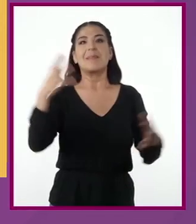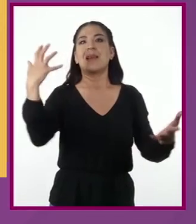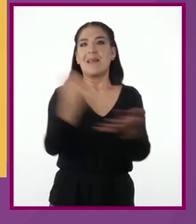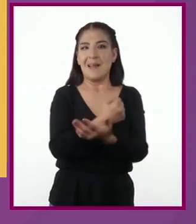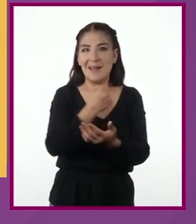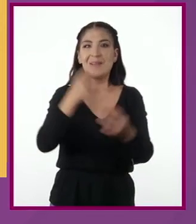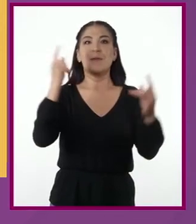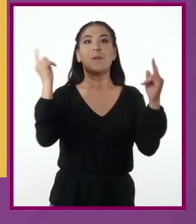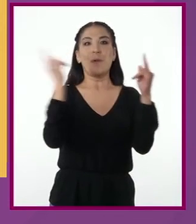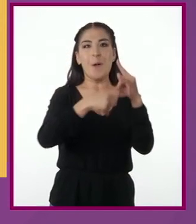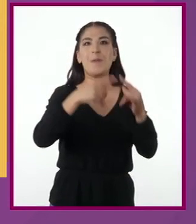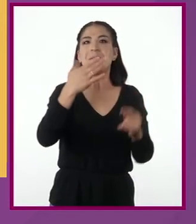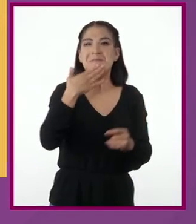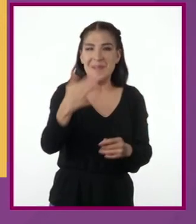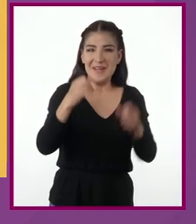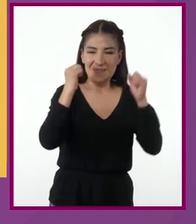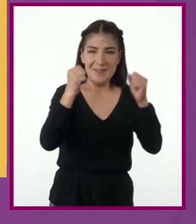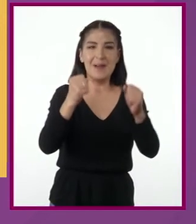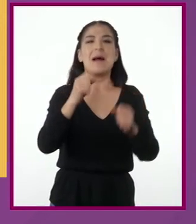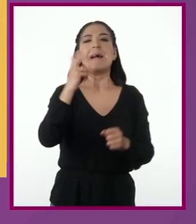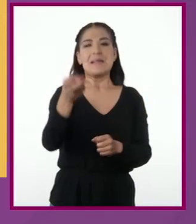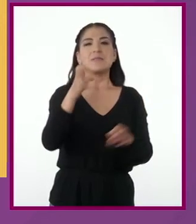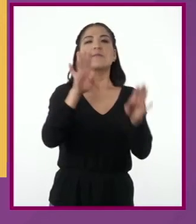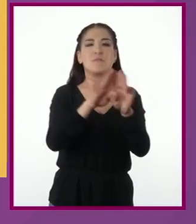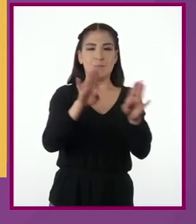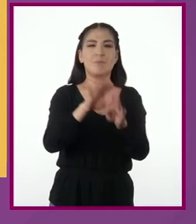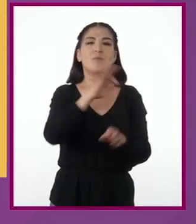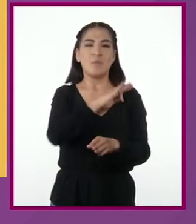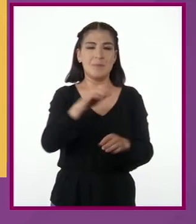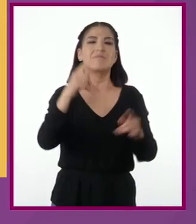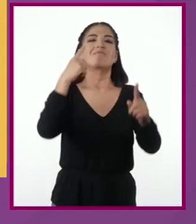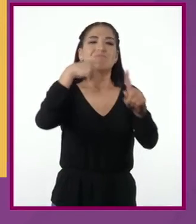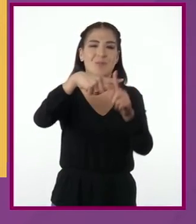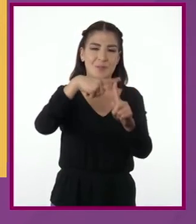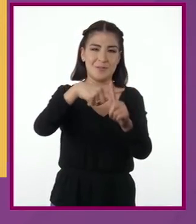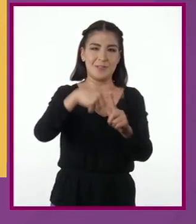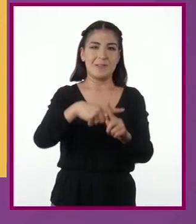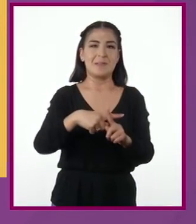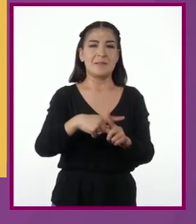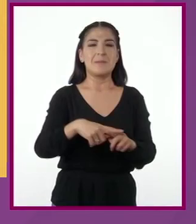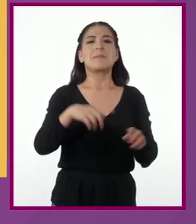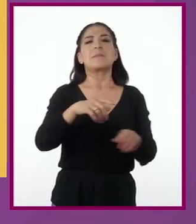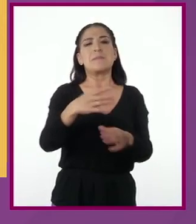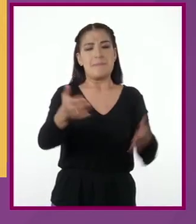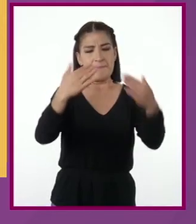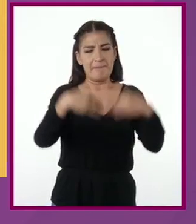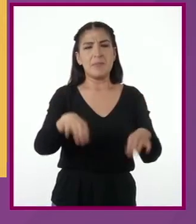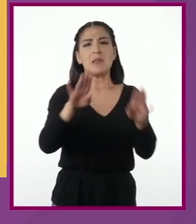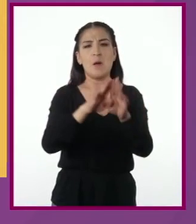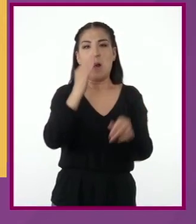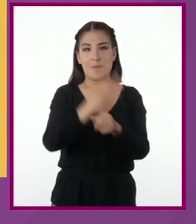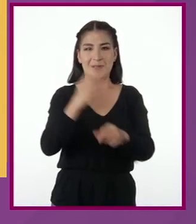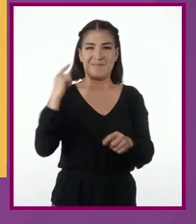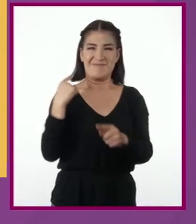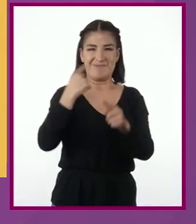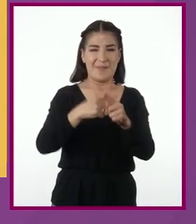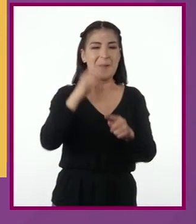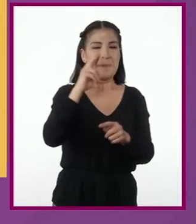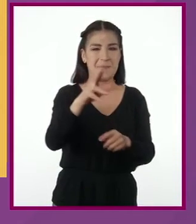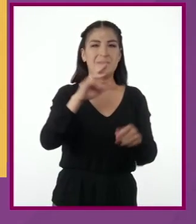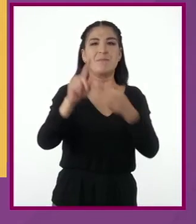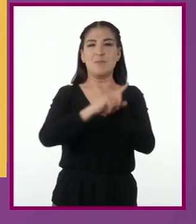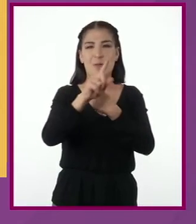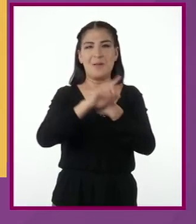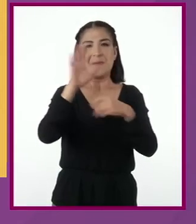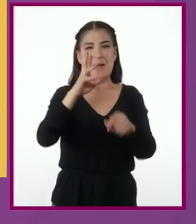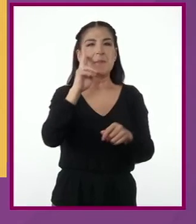favor, estas cantidades suelen considerarse positivas. Con respecto a los problemas que hemos resuelto, en el caso de